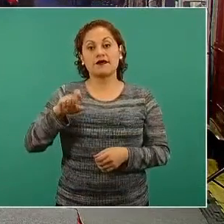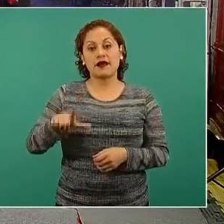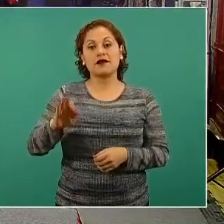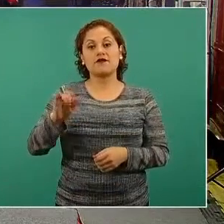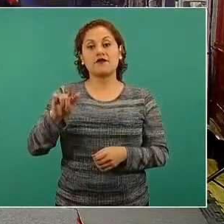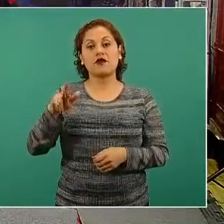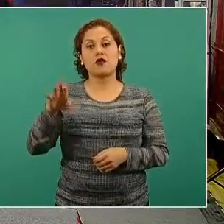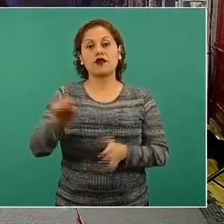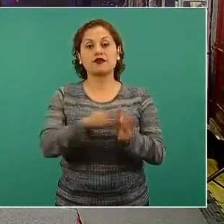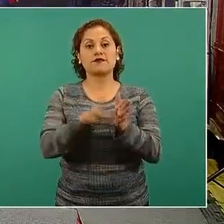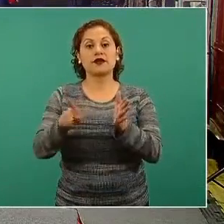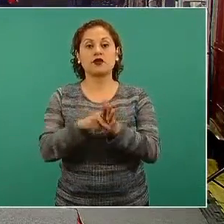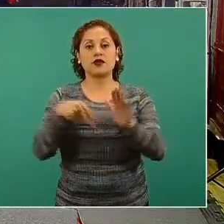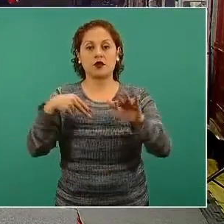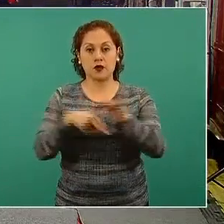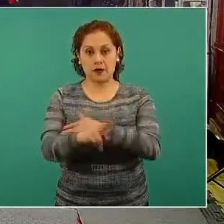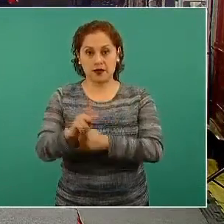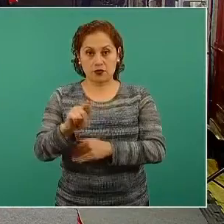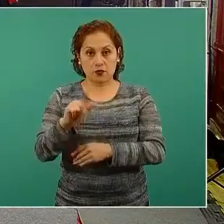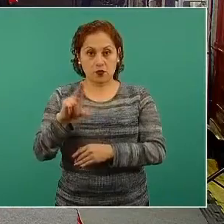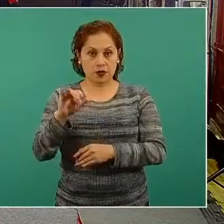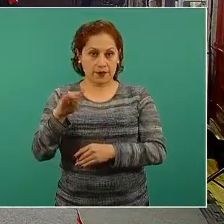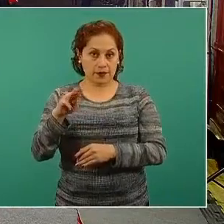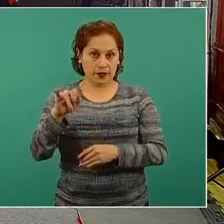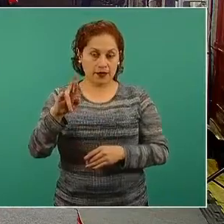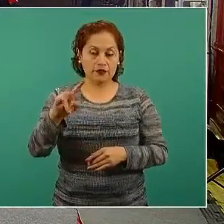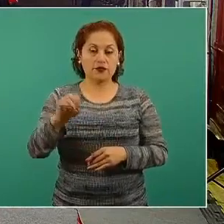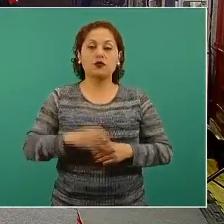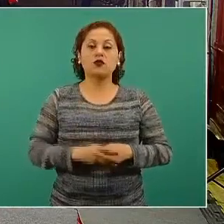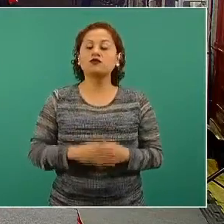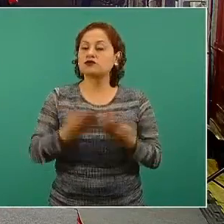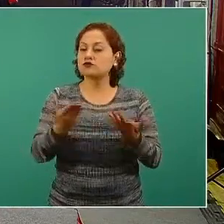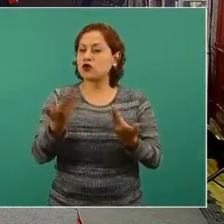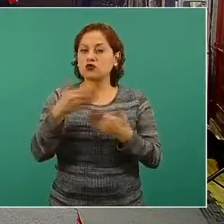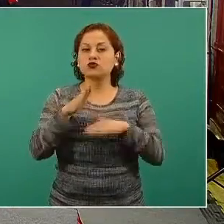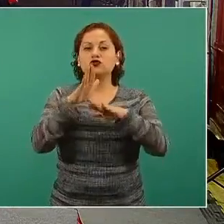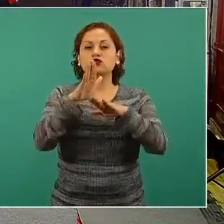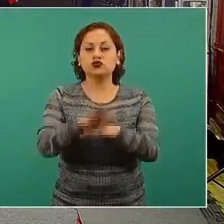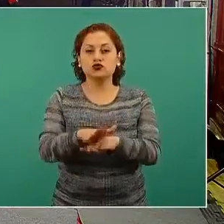Publimetro. Es relación sobre los residuos peligrosos